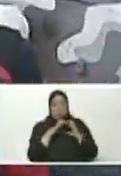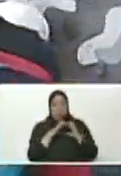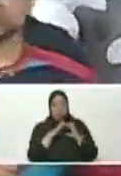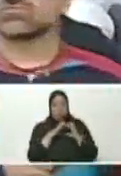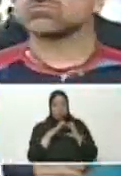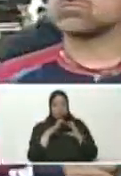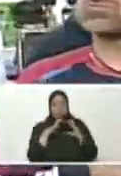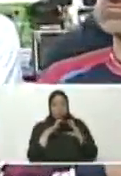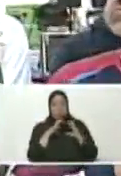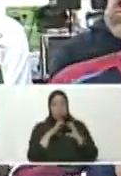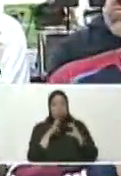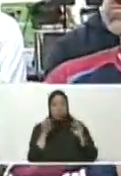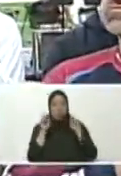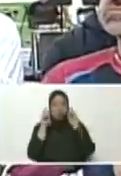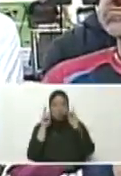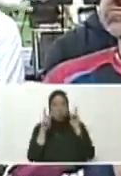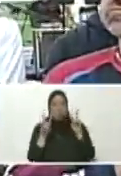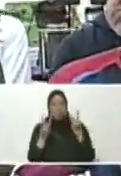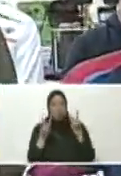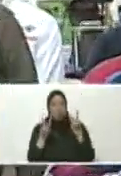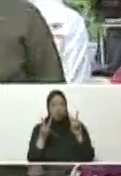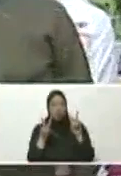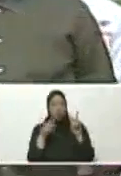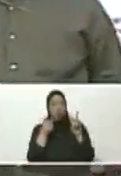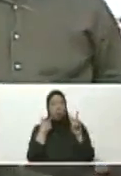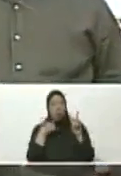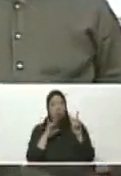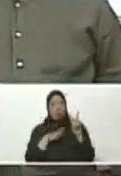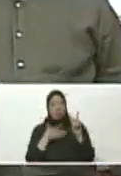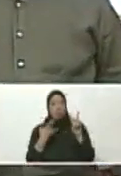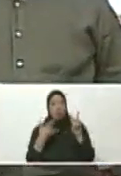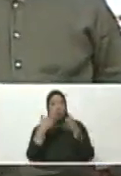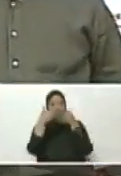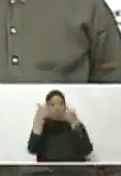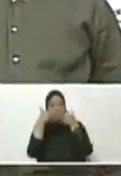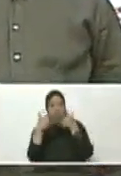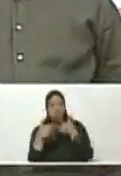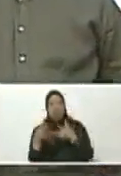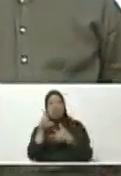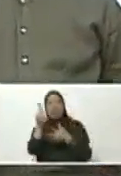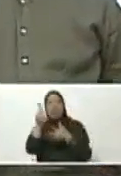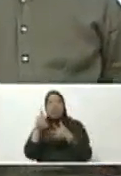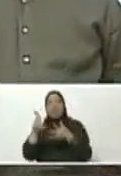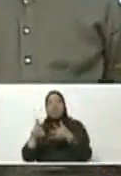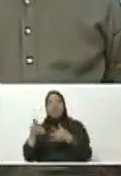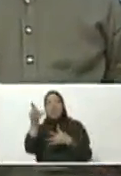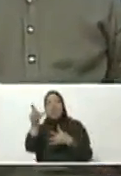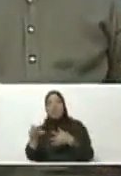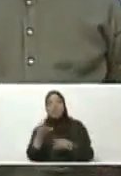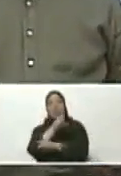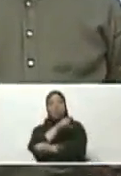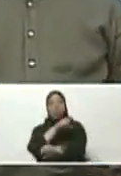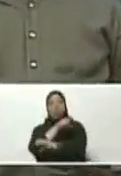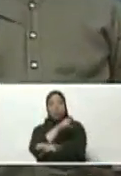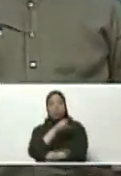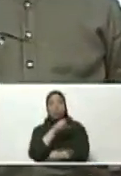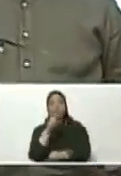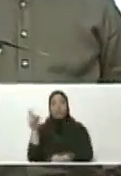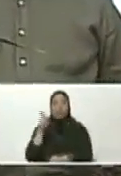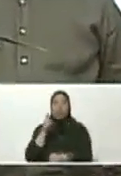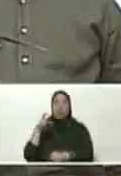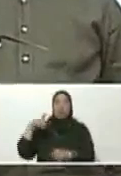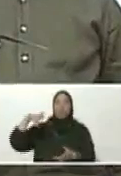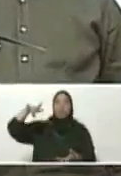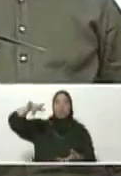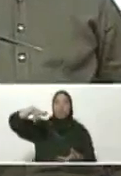que se está viendo, pues. De repente, bueno, ahí, ¿qué te digo? Un hecho delictivo, un atraco en un lugar, llega el dron y persigue,